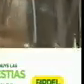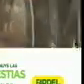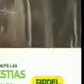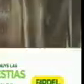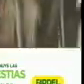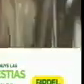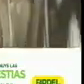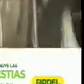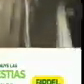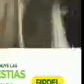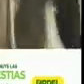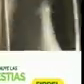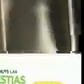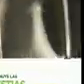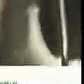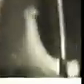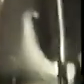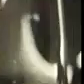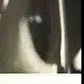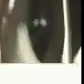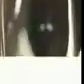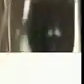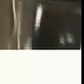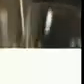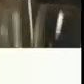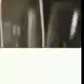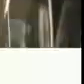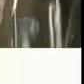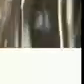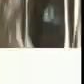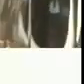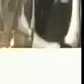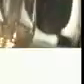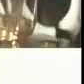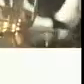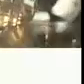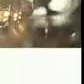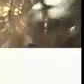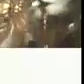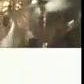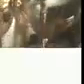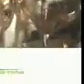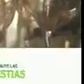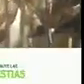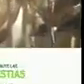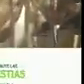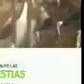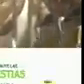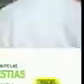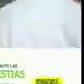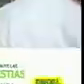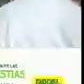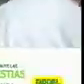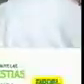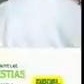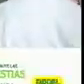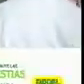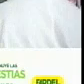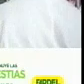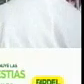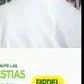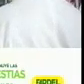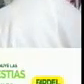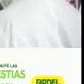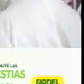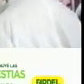Salud. En 2020, 8.463 personas fueron atendidas por trastornos mentales en el sistema de